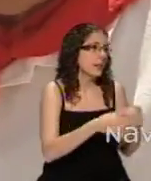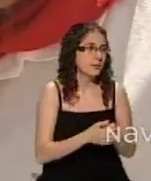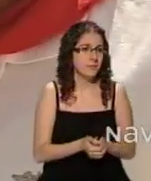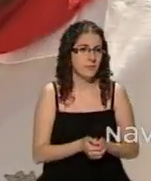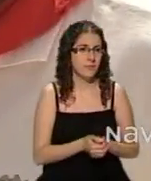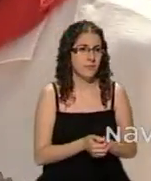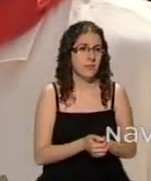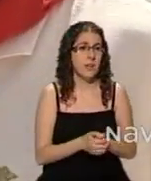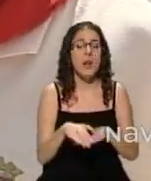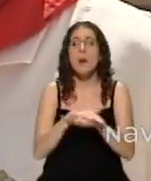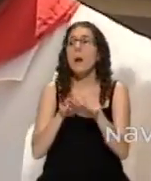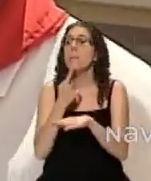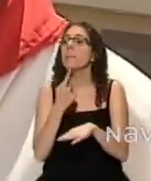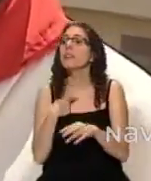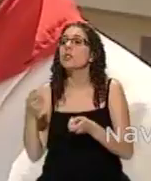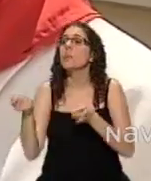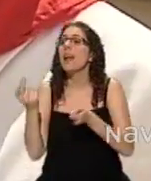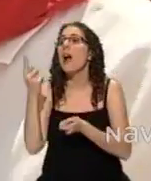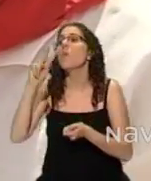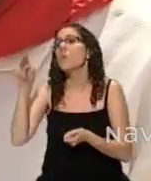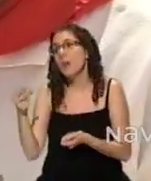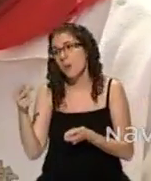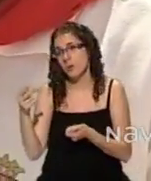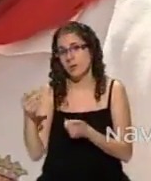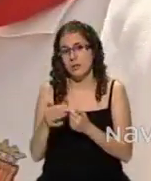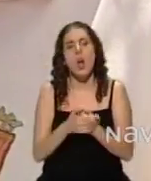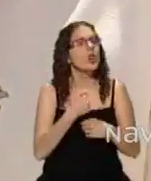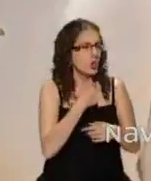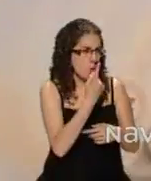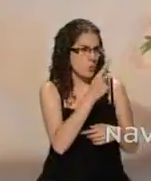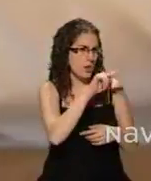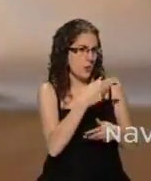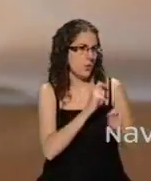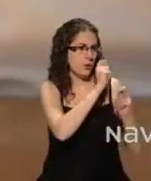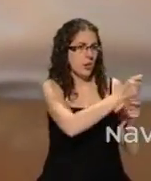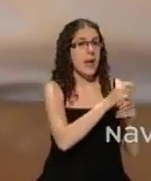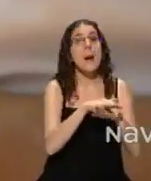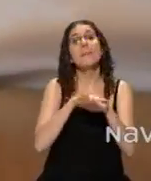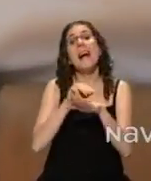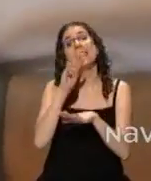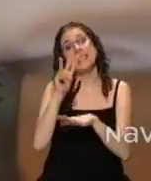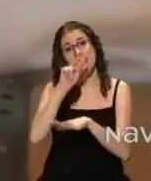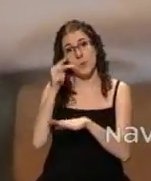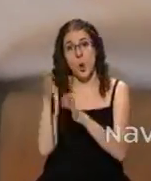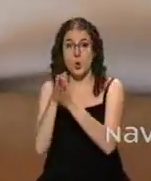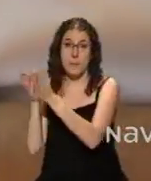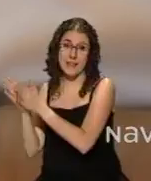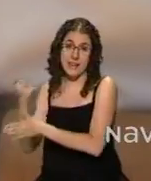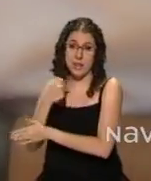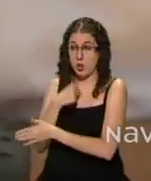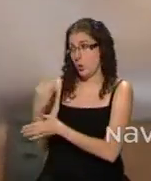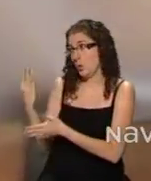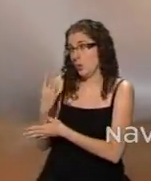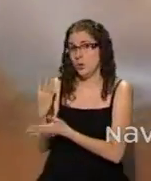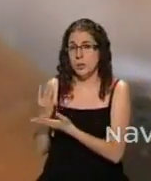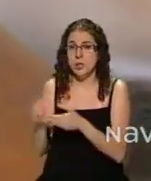vale un eurico la paella. ¿Cómo no te voy a dar un euro? Uno, pero espera, uno, tres. Para mis compañeras y para mí. ¿Tres quién? Un poco de morro,